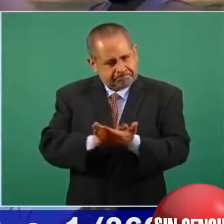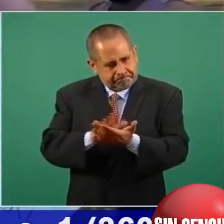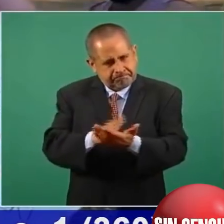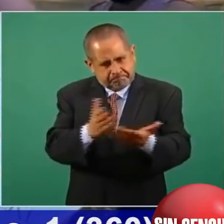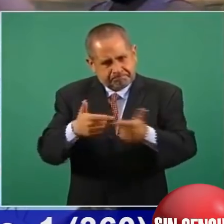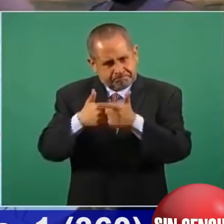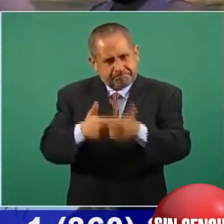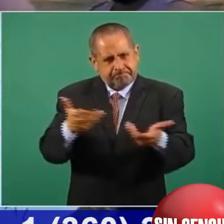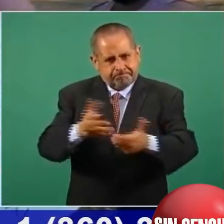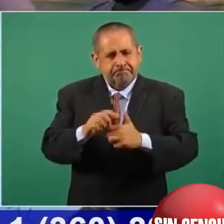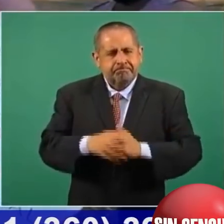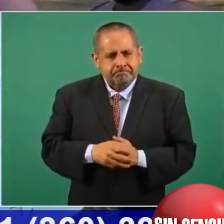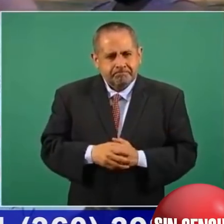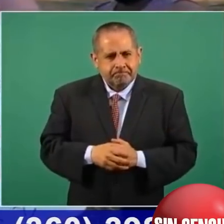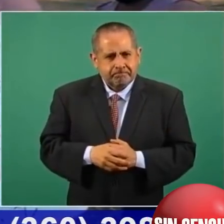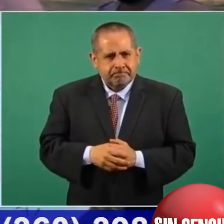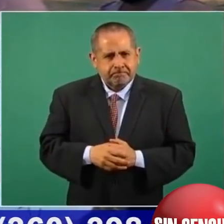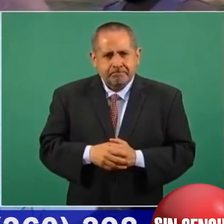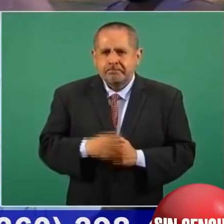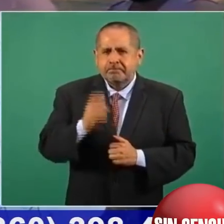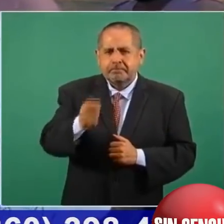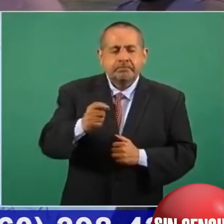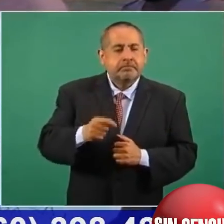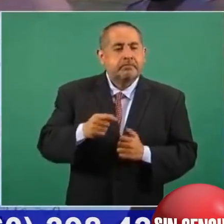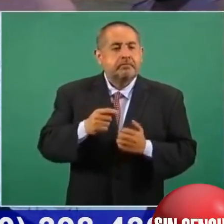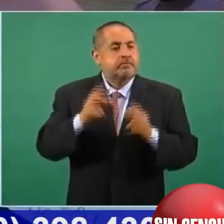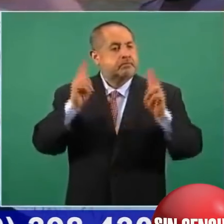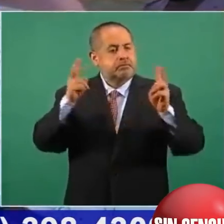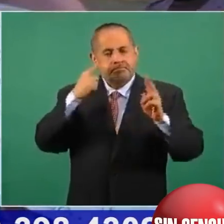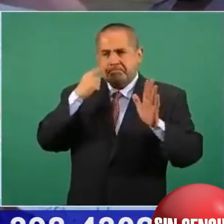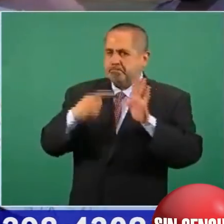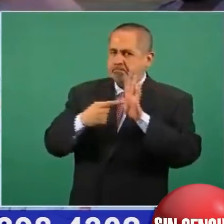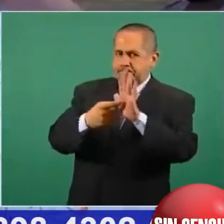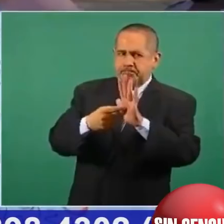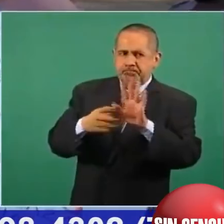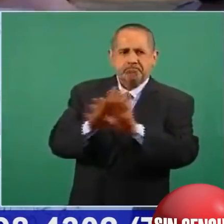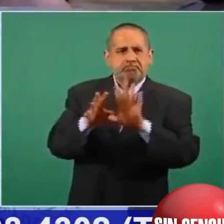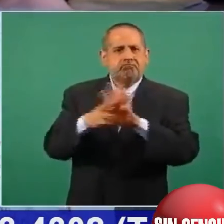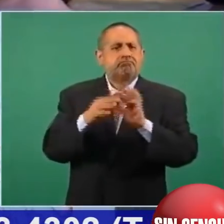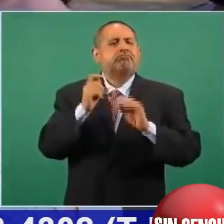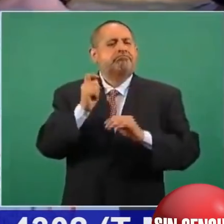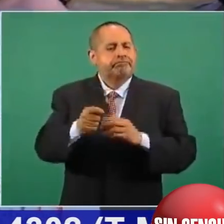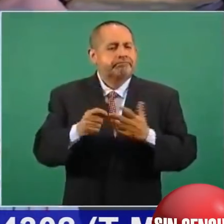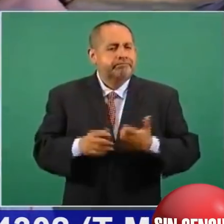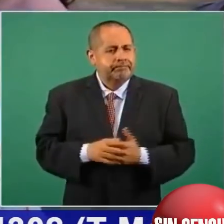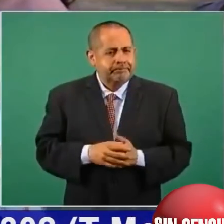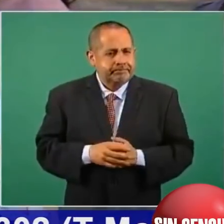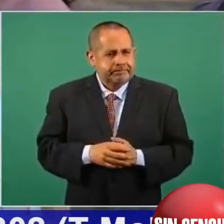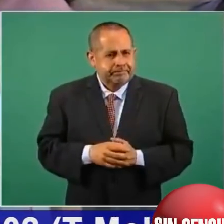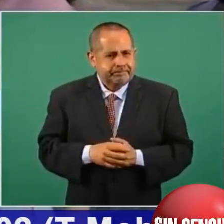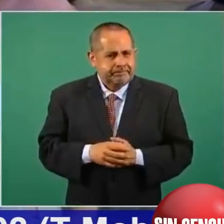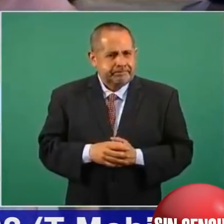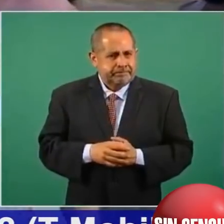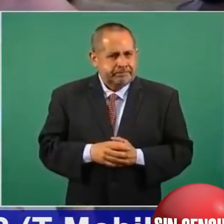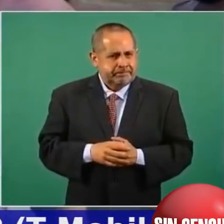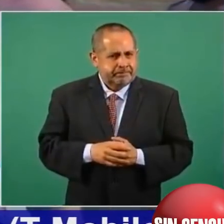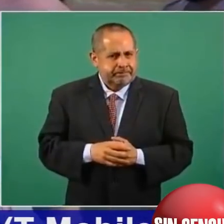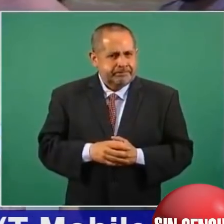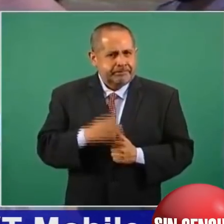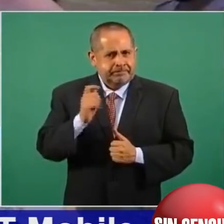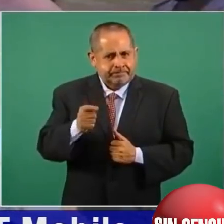haciendo. Sí. Entonces, este programa demuestra, como otros, que si